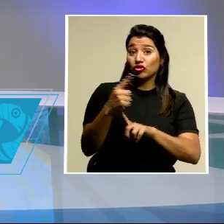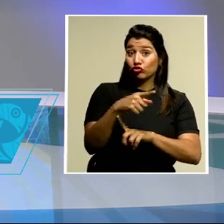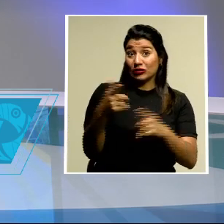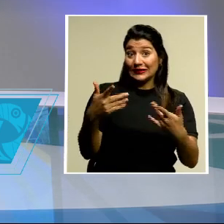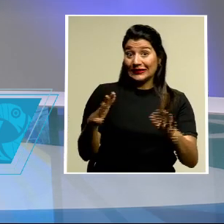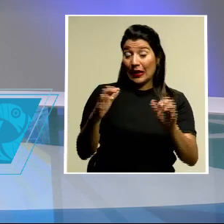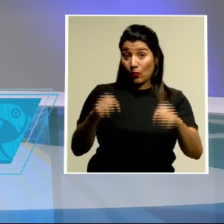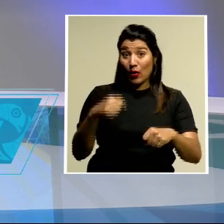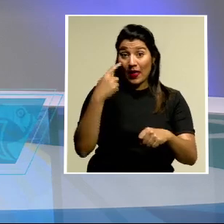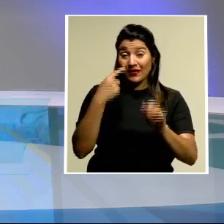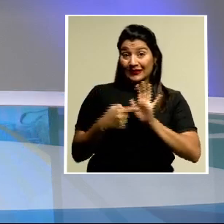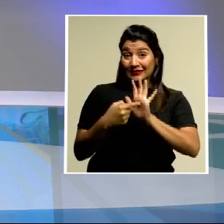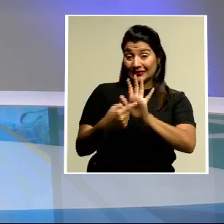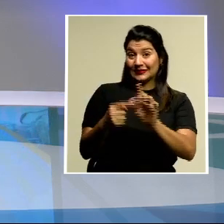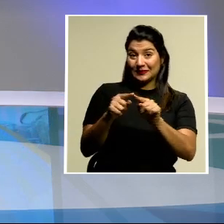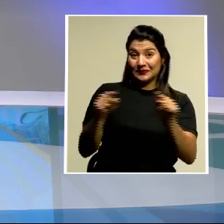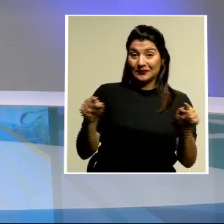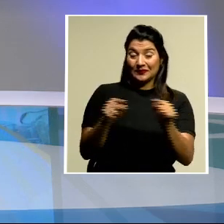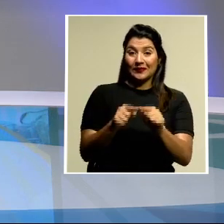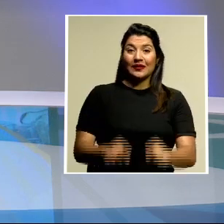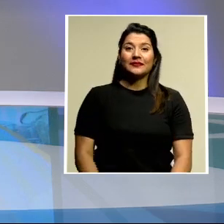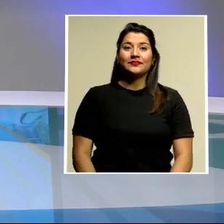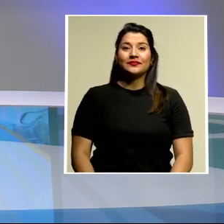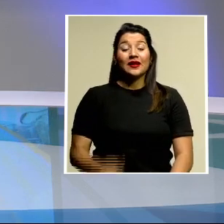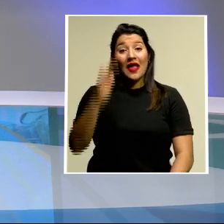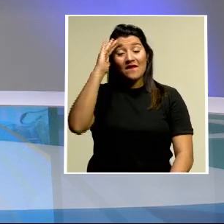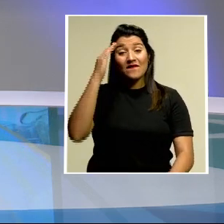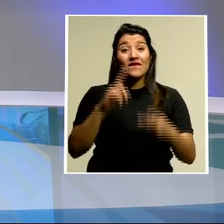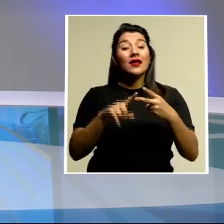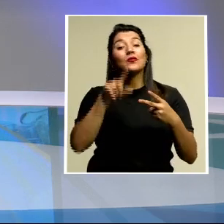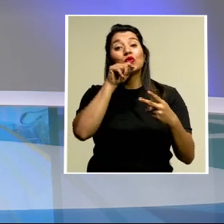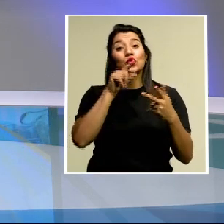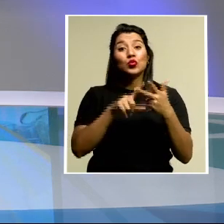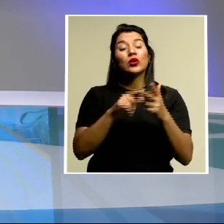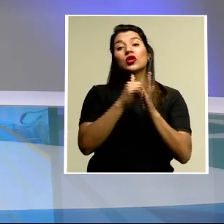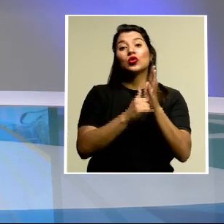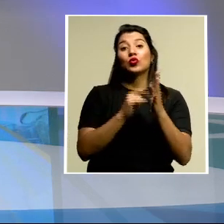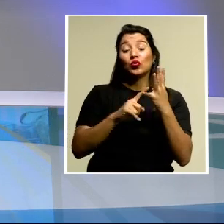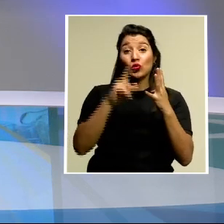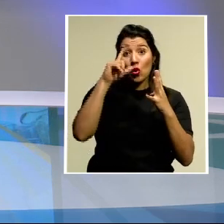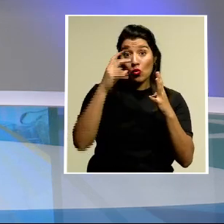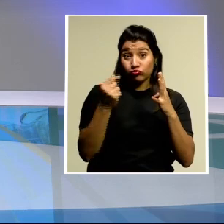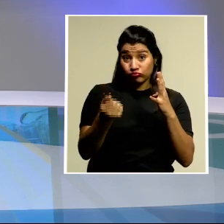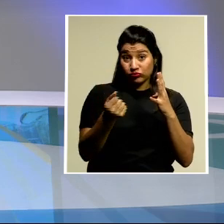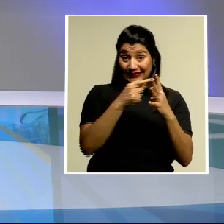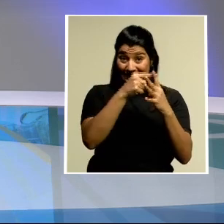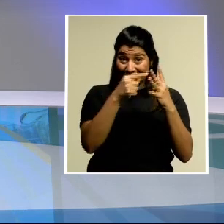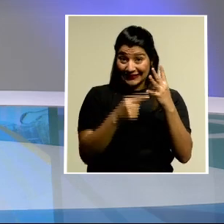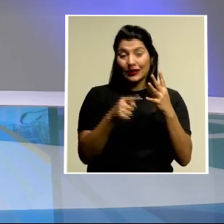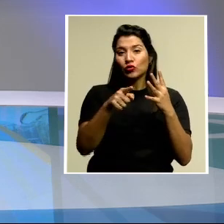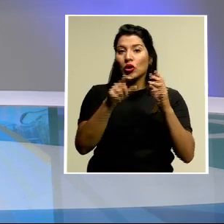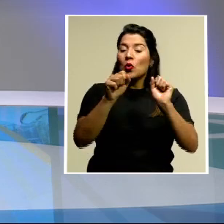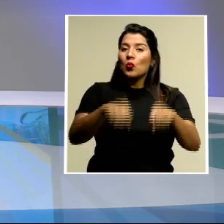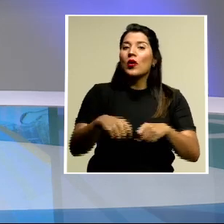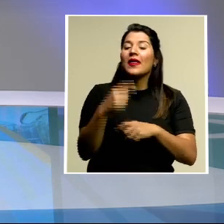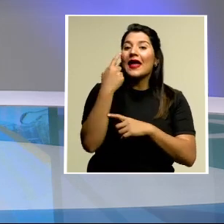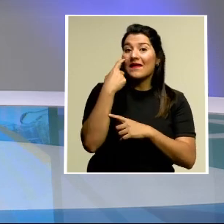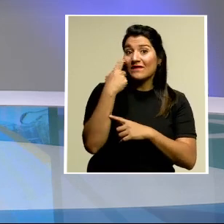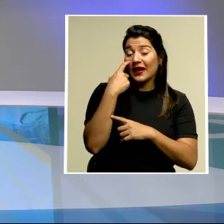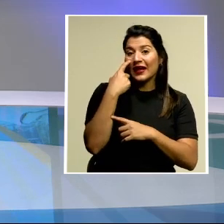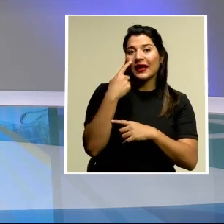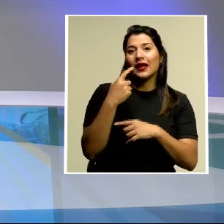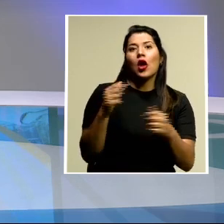ver acá en la parte inferior de nuestra pantalla: Facebook, Twitter, YouTube, Instagram. Cada una de ellas usted podrá encontrar un enlace